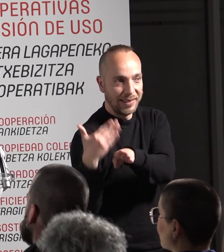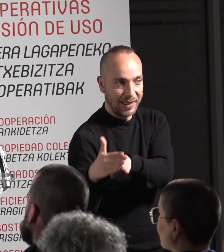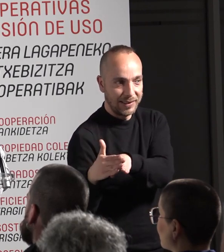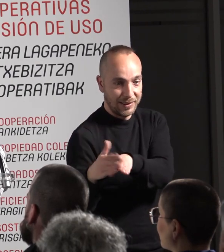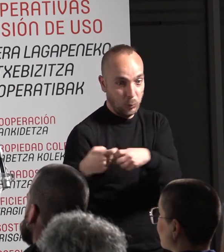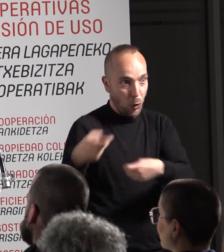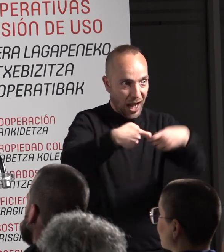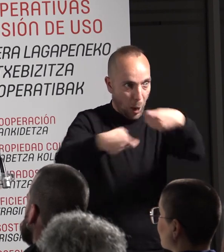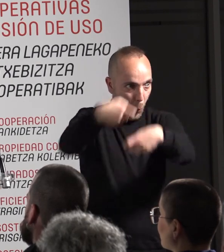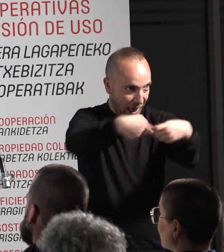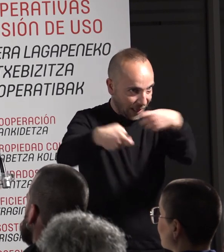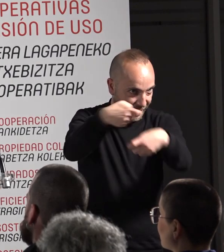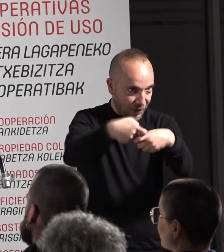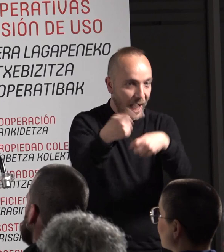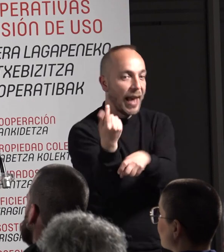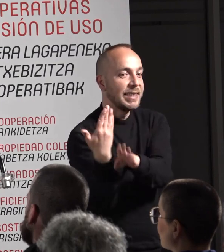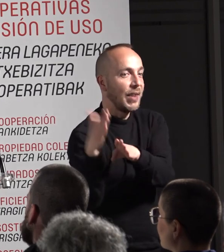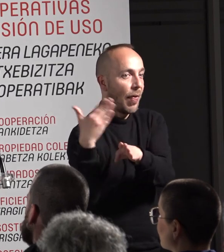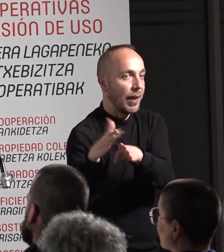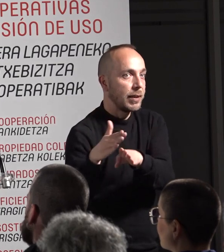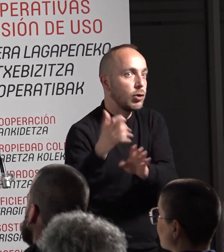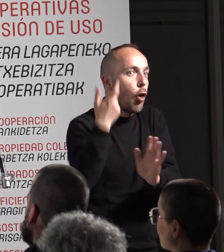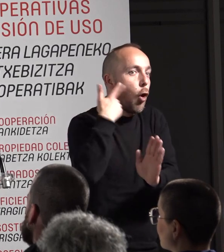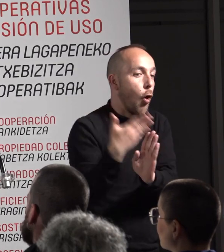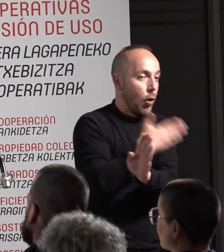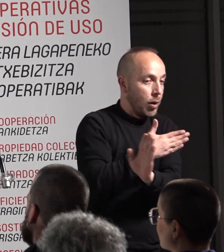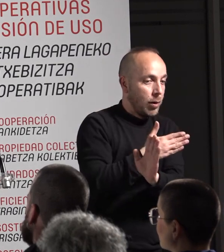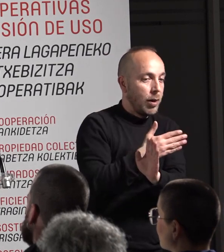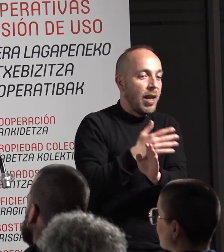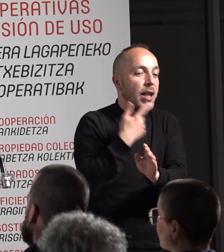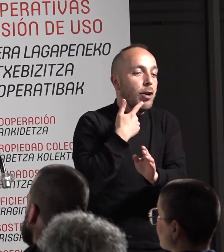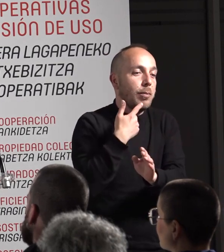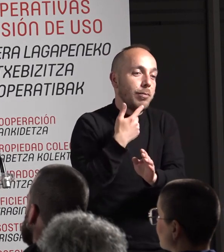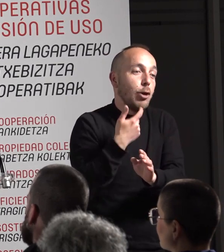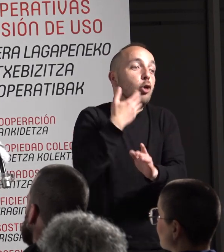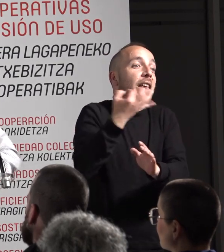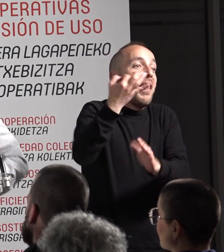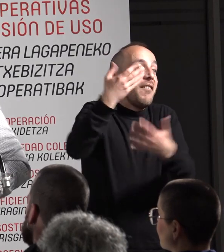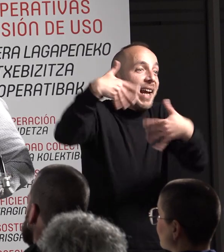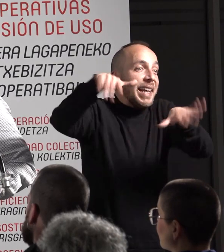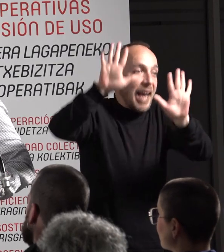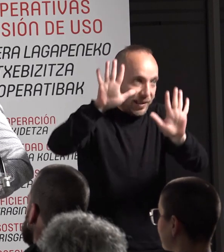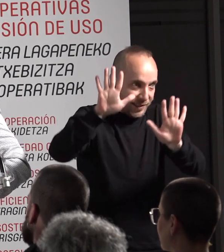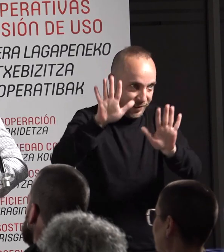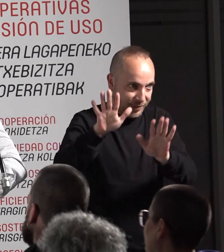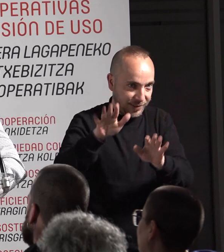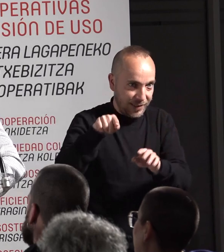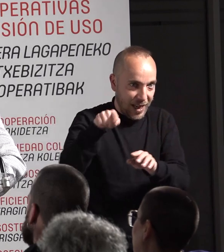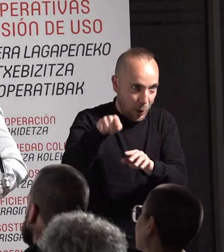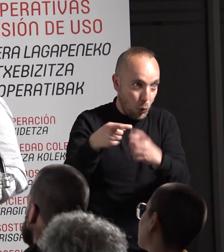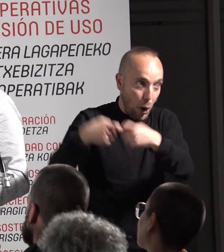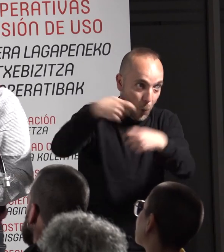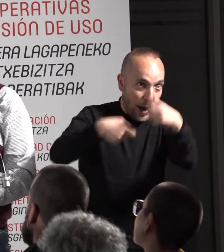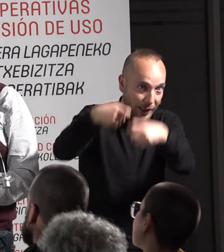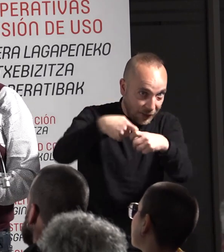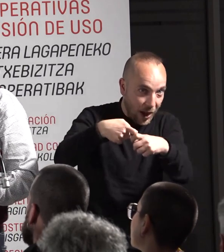la cooperativa o los que debieras tener en una cooperativa, en una cuenta de explotación usual,